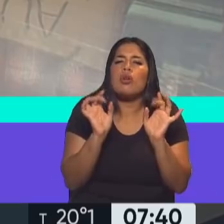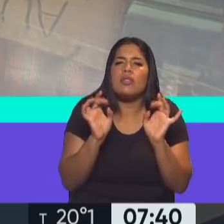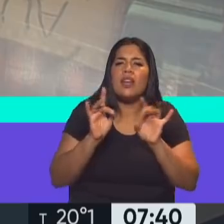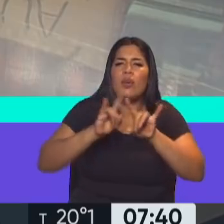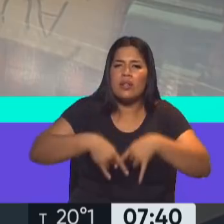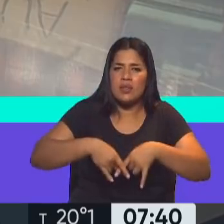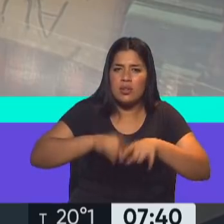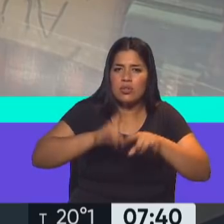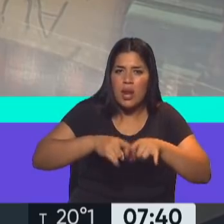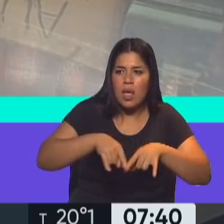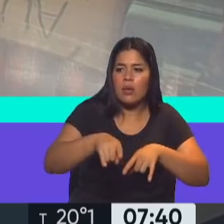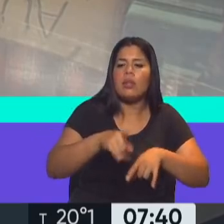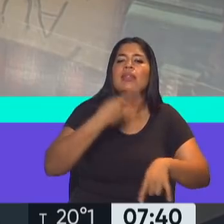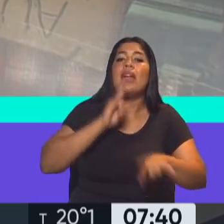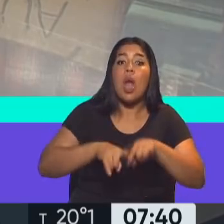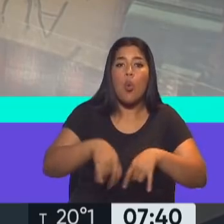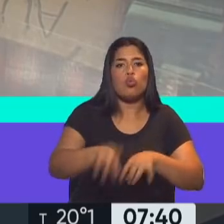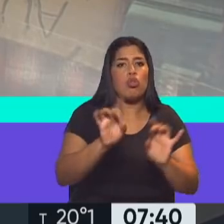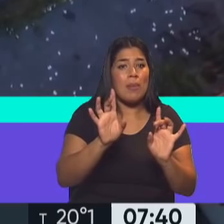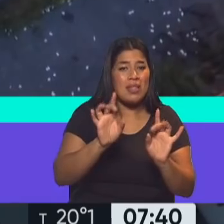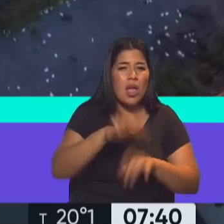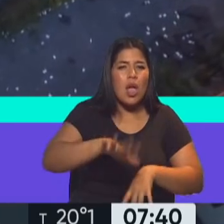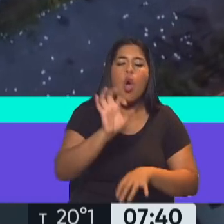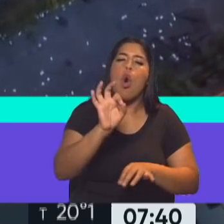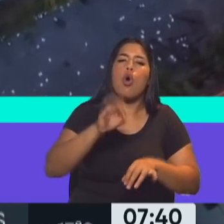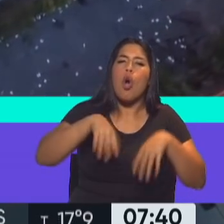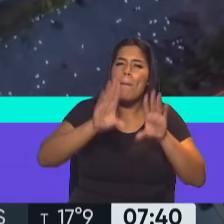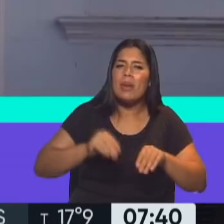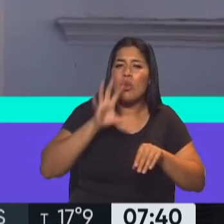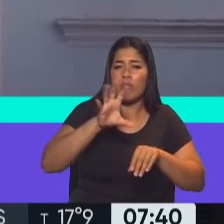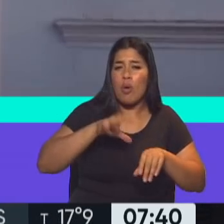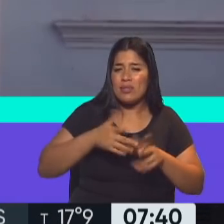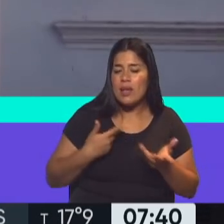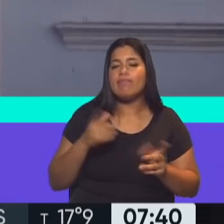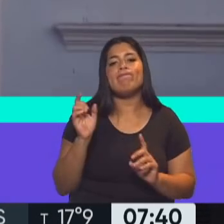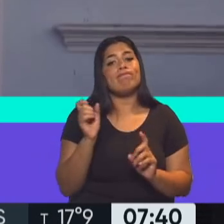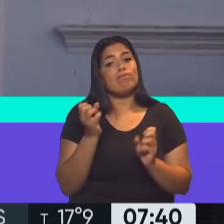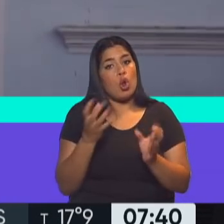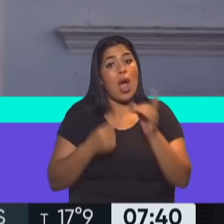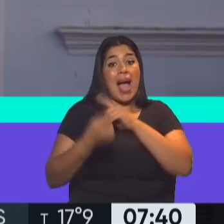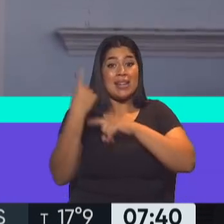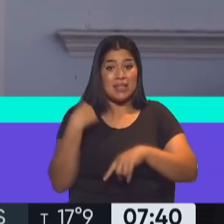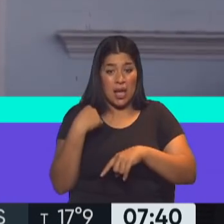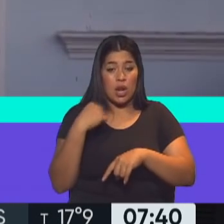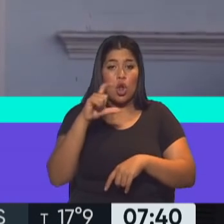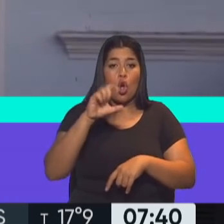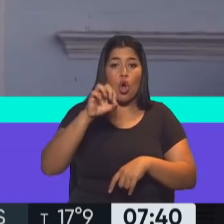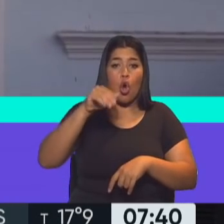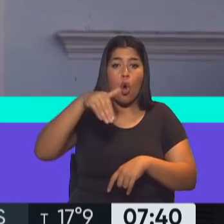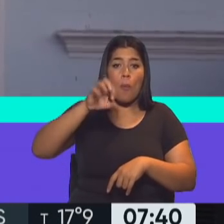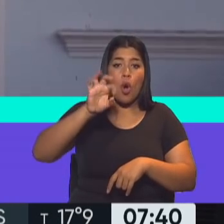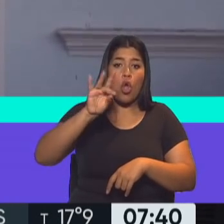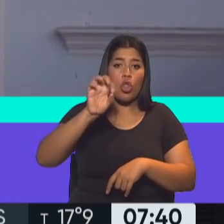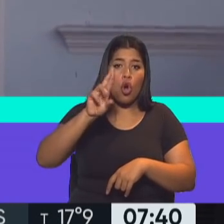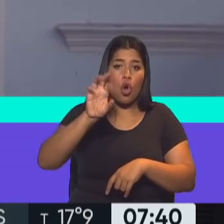la provincia? Es que fue en toda la provincia. Ayer, por ejemplo, tuviste una marcha en Comodoro, que es una ciudad extractivista, que uno